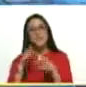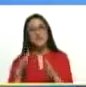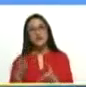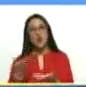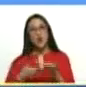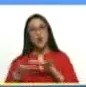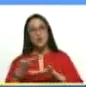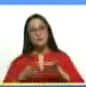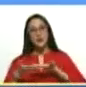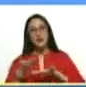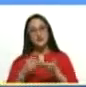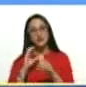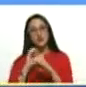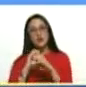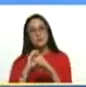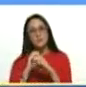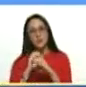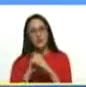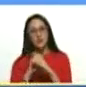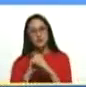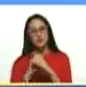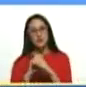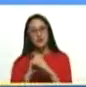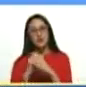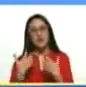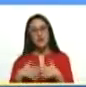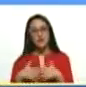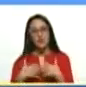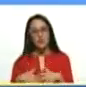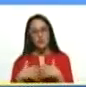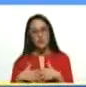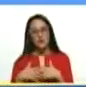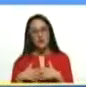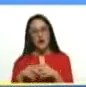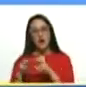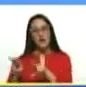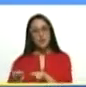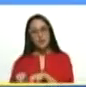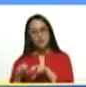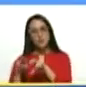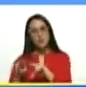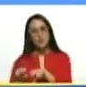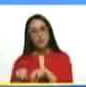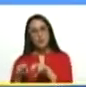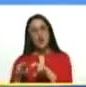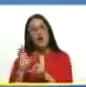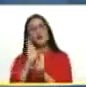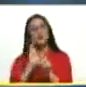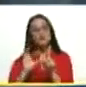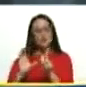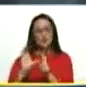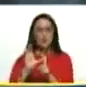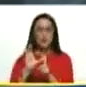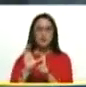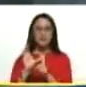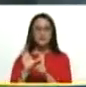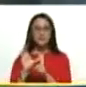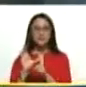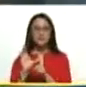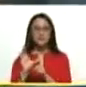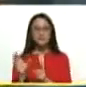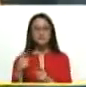Comercio, Transporte, Industrias, Agricultura, Cultura,